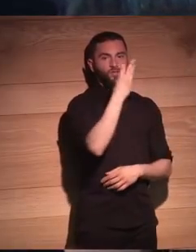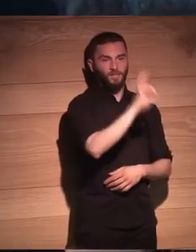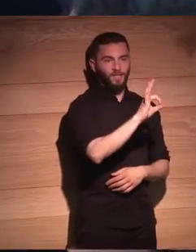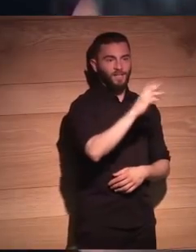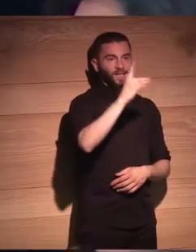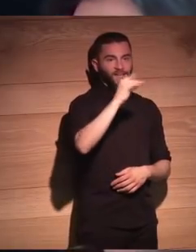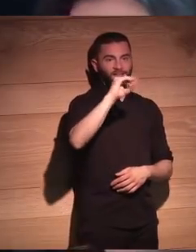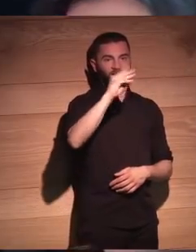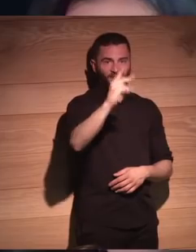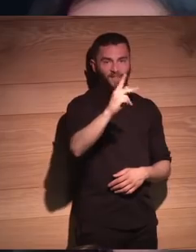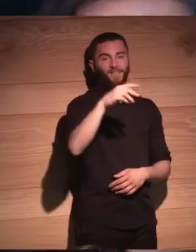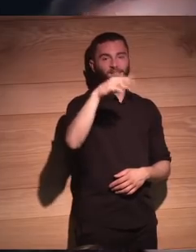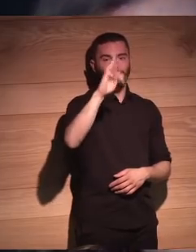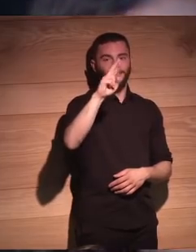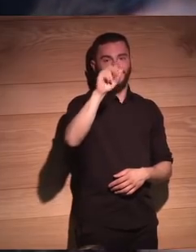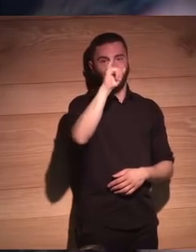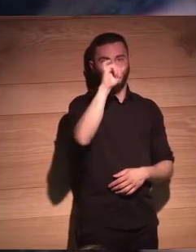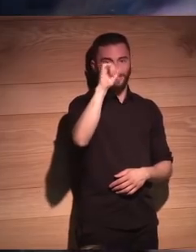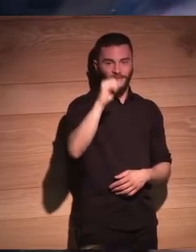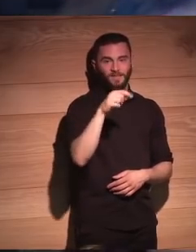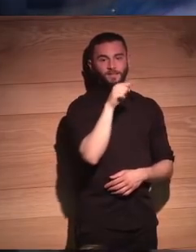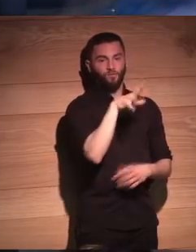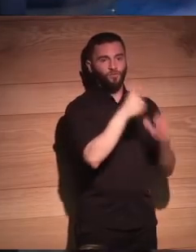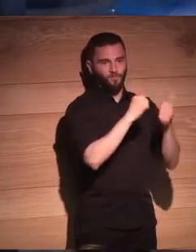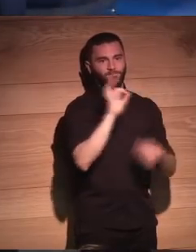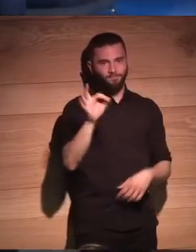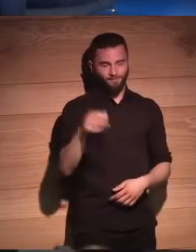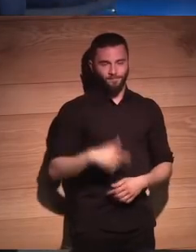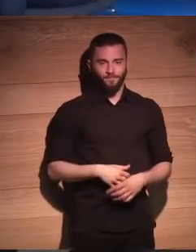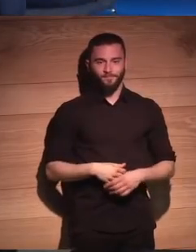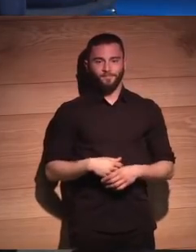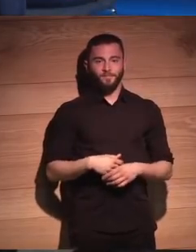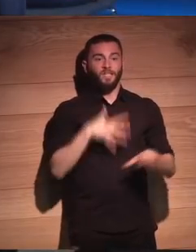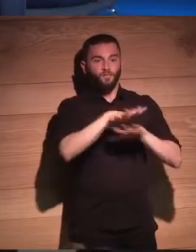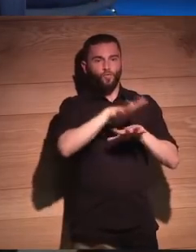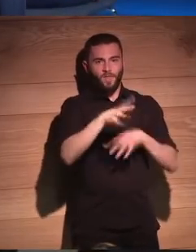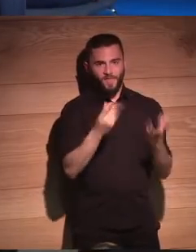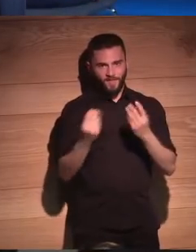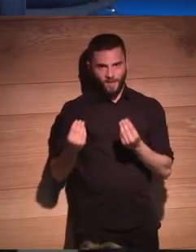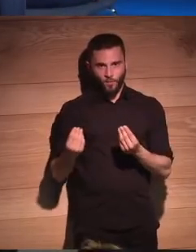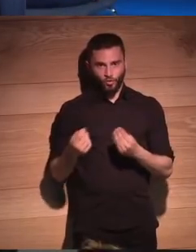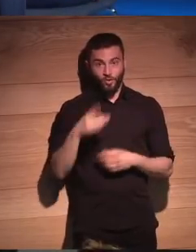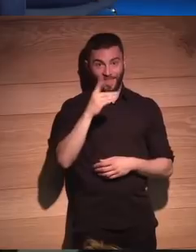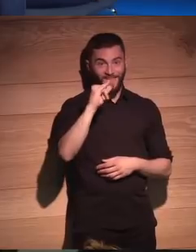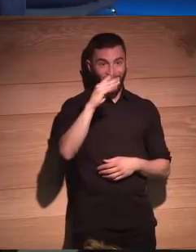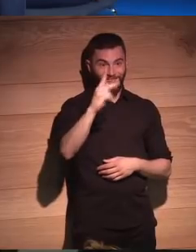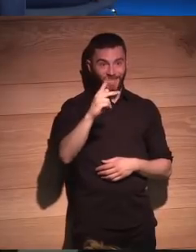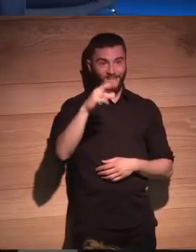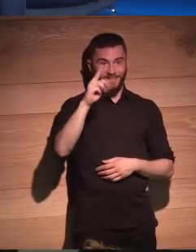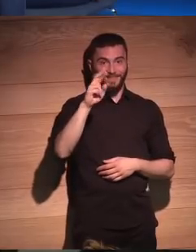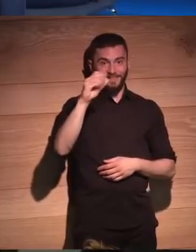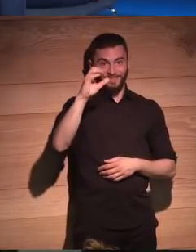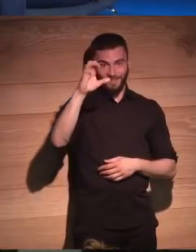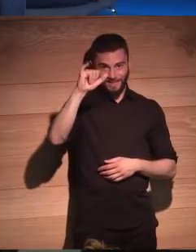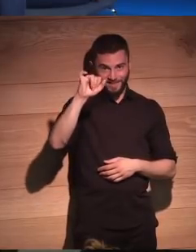que es Dick Tracy. Incluso yo creo que a la hora de crearlo se inspira mucho en Dick Tracy, incluso cosas que tiene Dick Tracy inspiran a Batman. Quiero decir, Dick